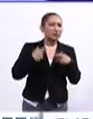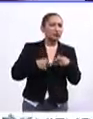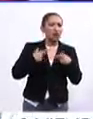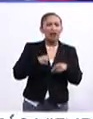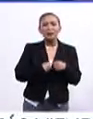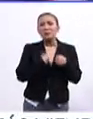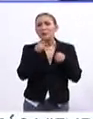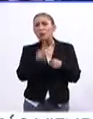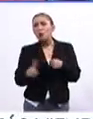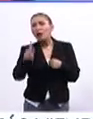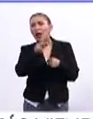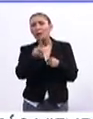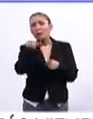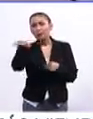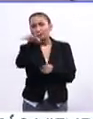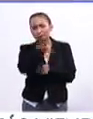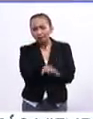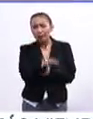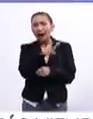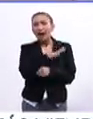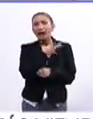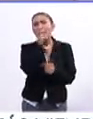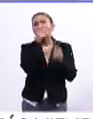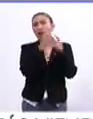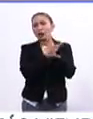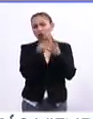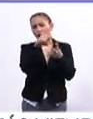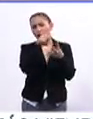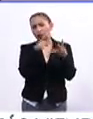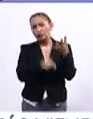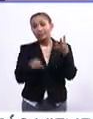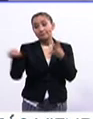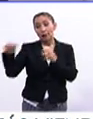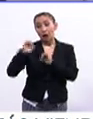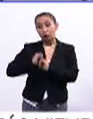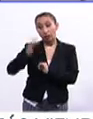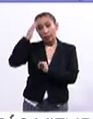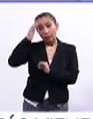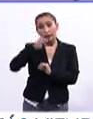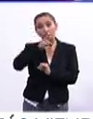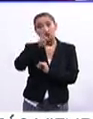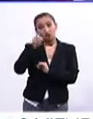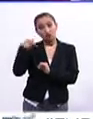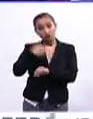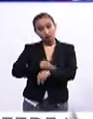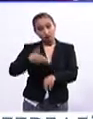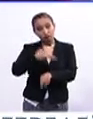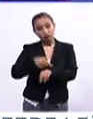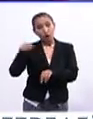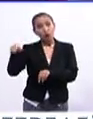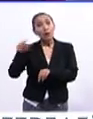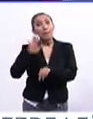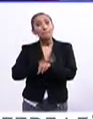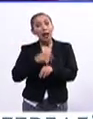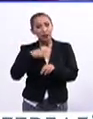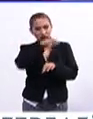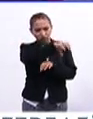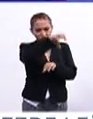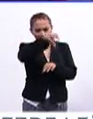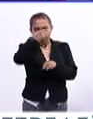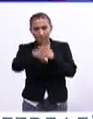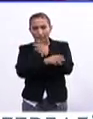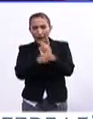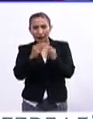más desfavorecidas del país. Existen factores que están en manos de las autoridades resolver, entre ellas una mejor distribución